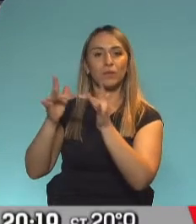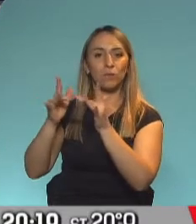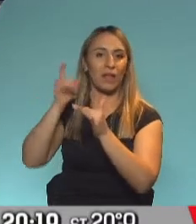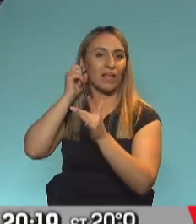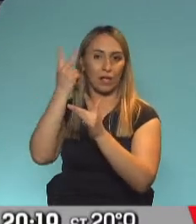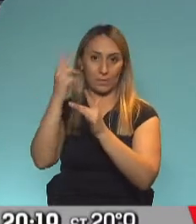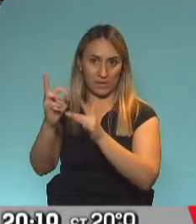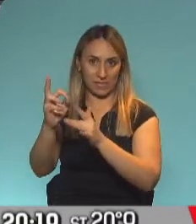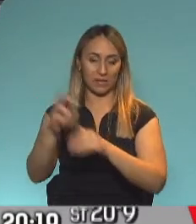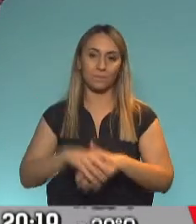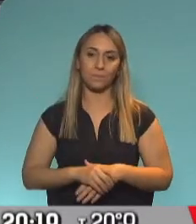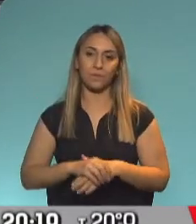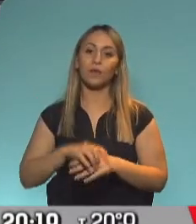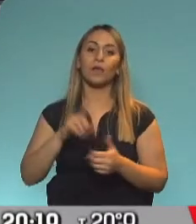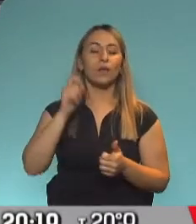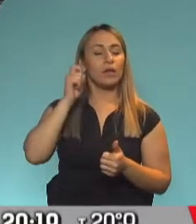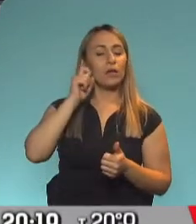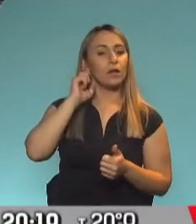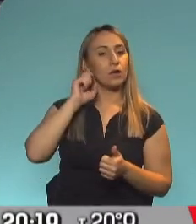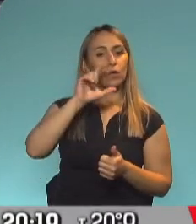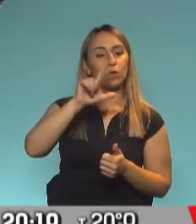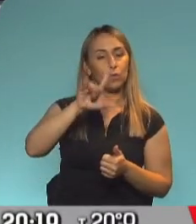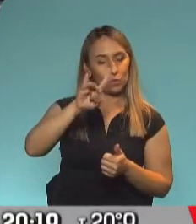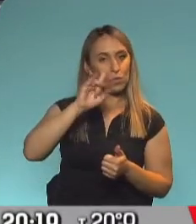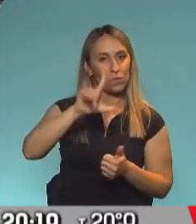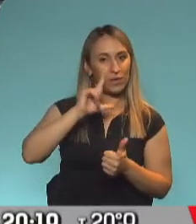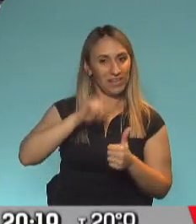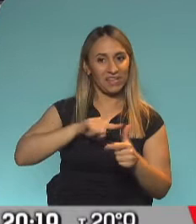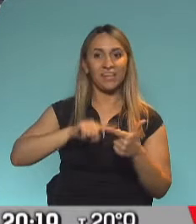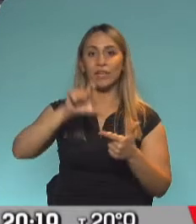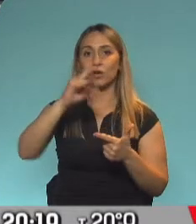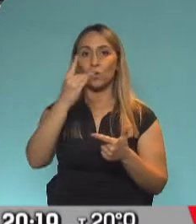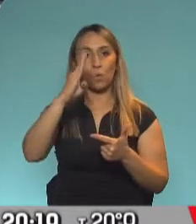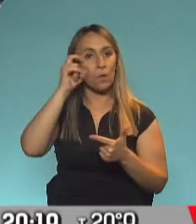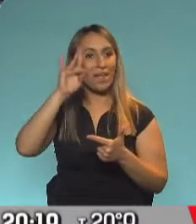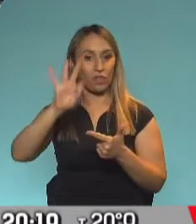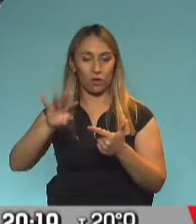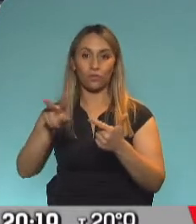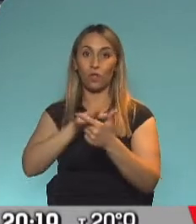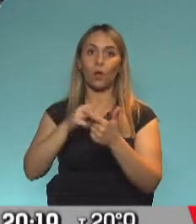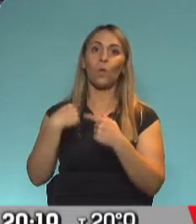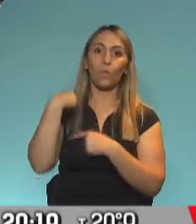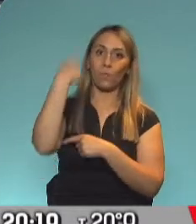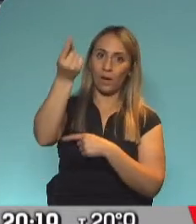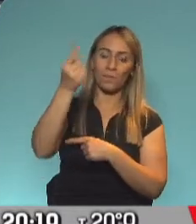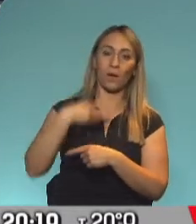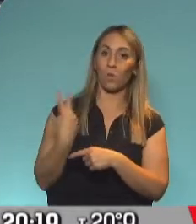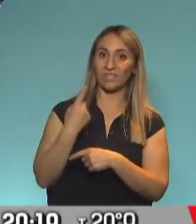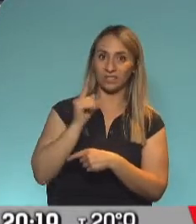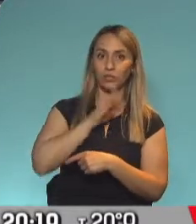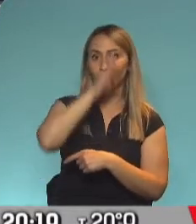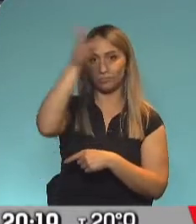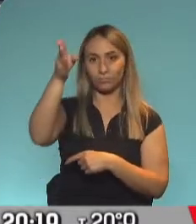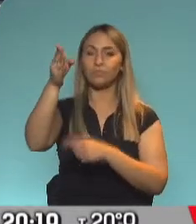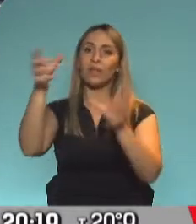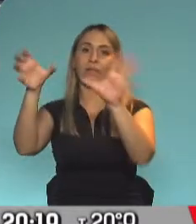los representantes, estamos hablando de Juli Kozak y Luis Cubedu, se fueron de nuevo hacia Washington para presentar todo lo que habían hablado hacia el directorio